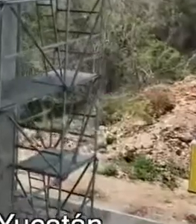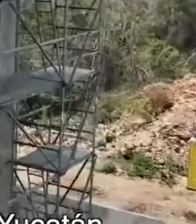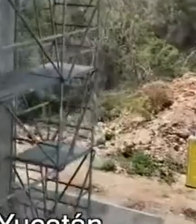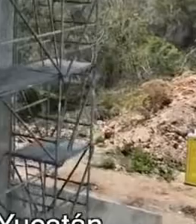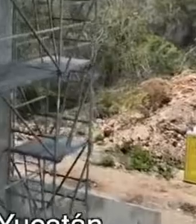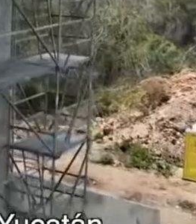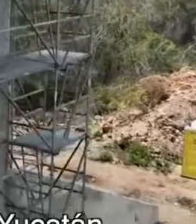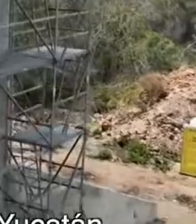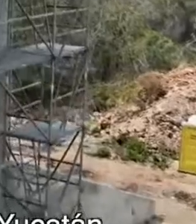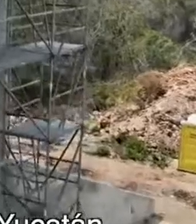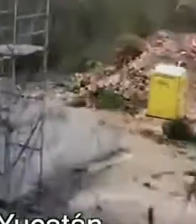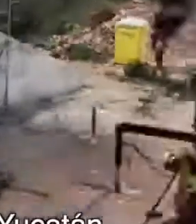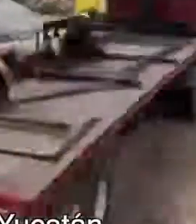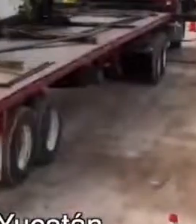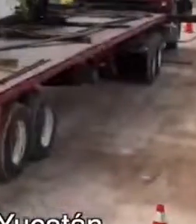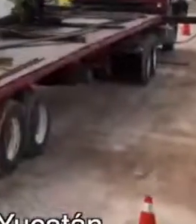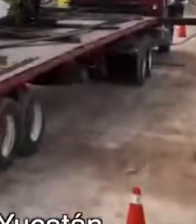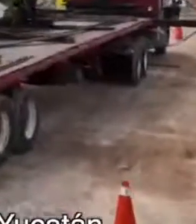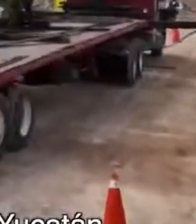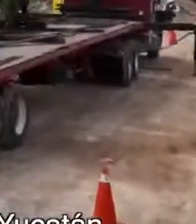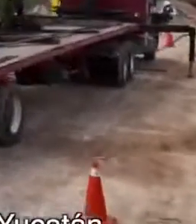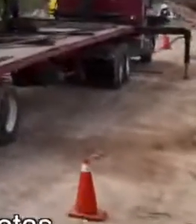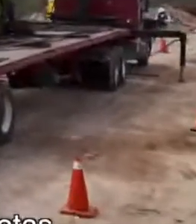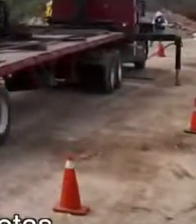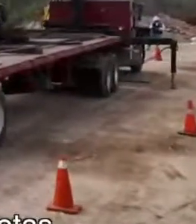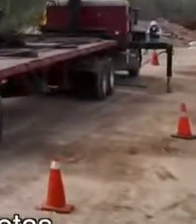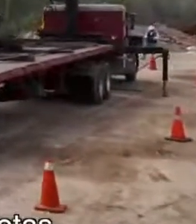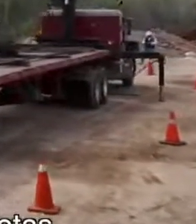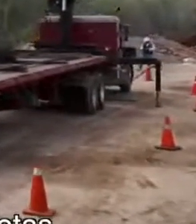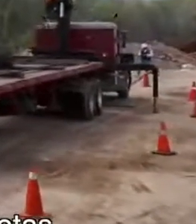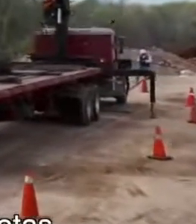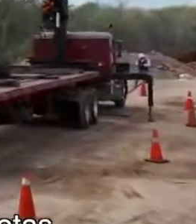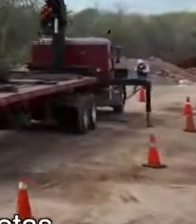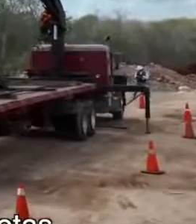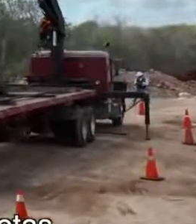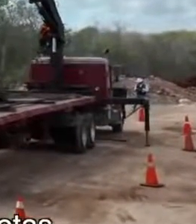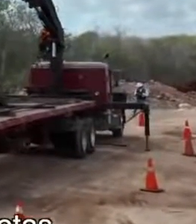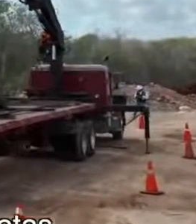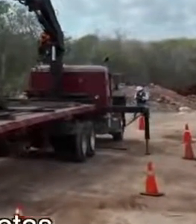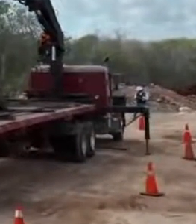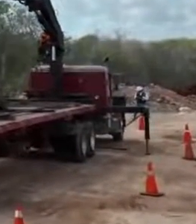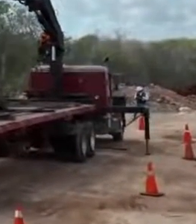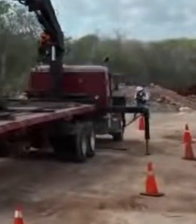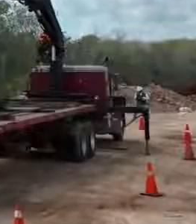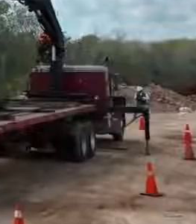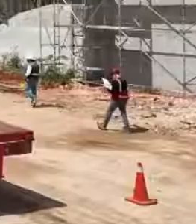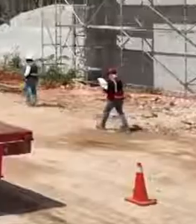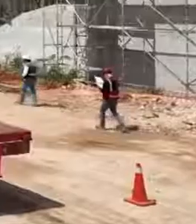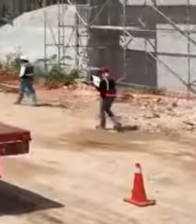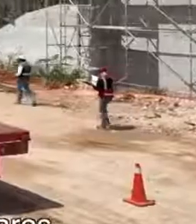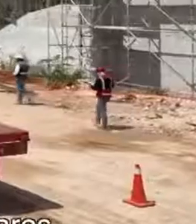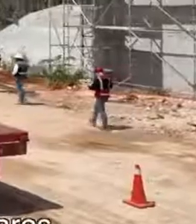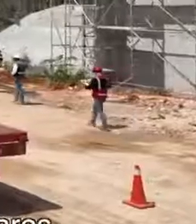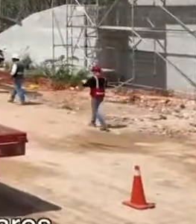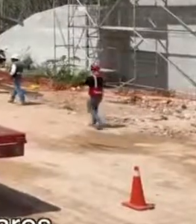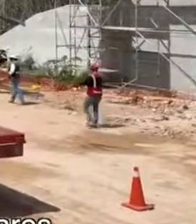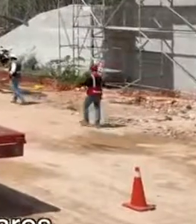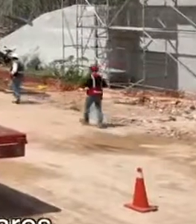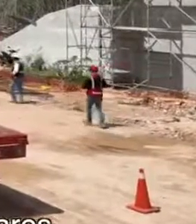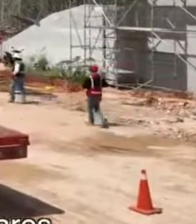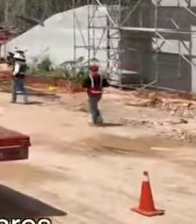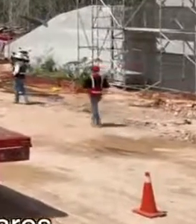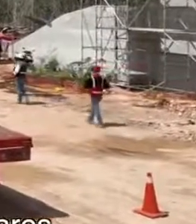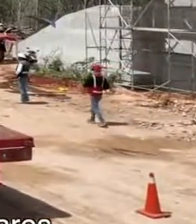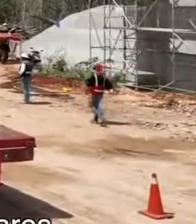el tramo 3, en el municipio de Chocholá, Yucatán, se suben las traves y se colocan las tabletas para la superestructura de uno de los